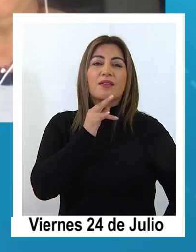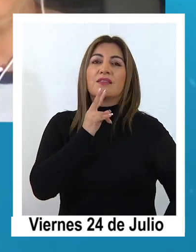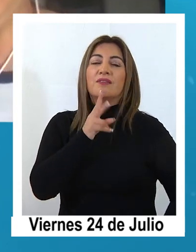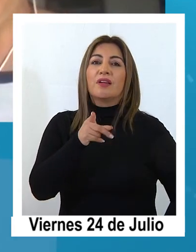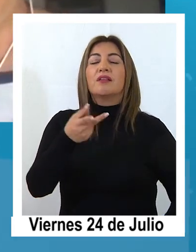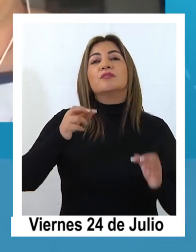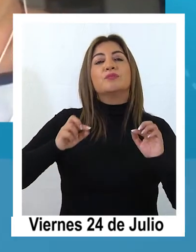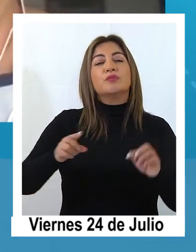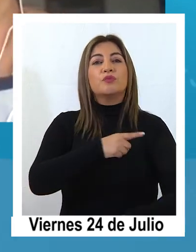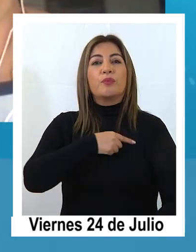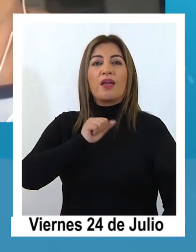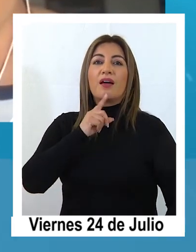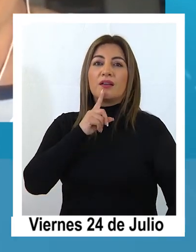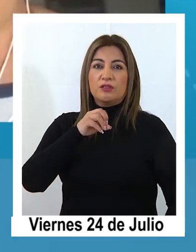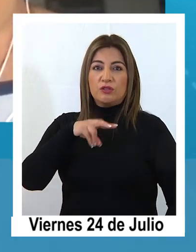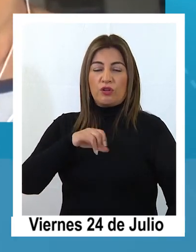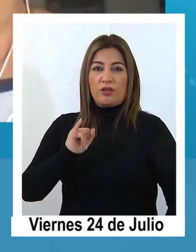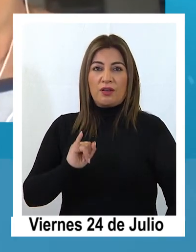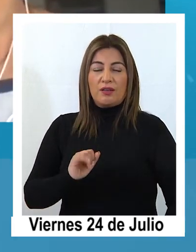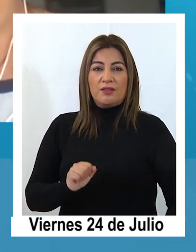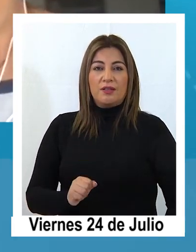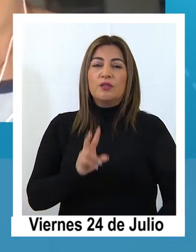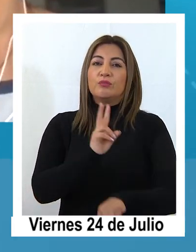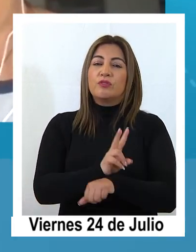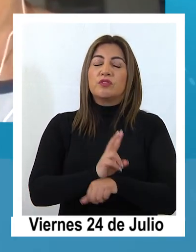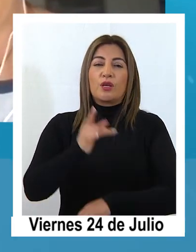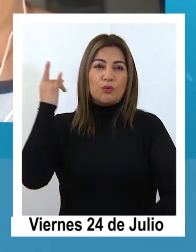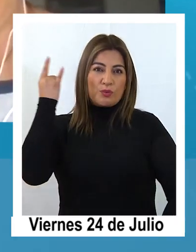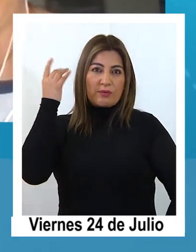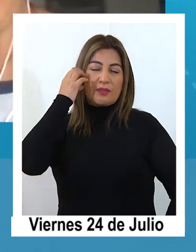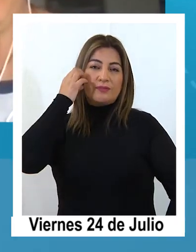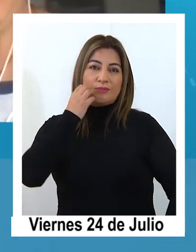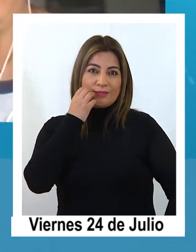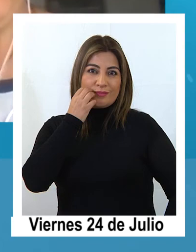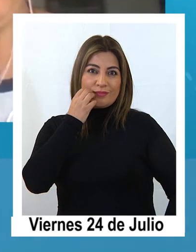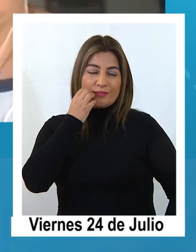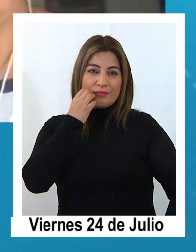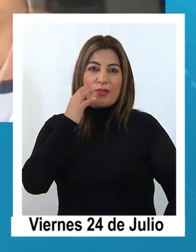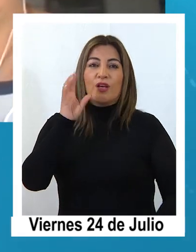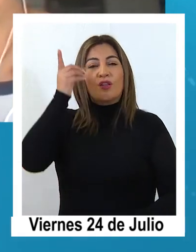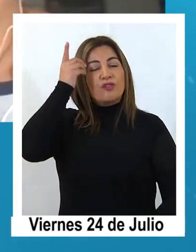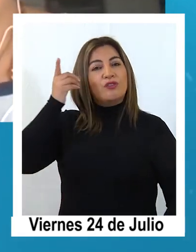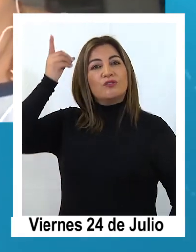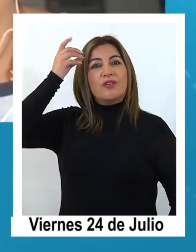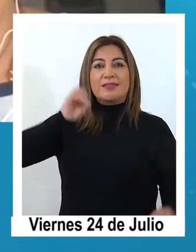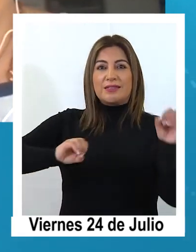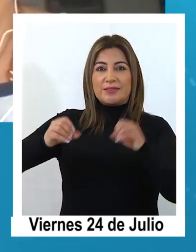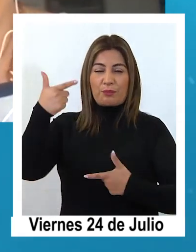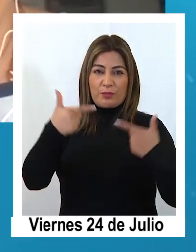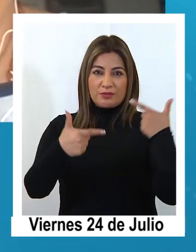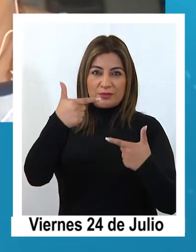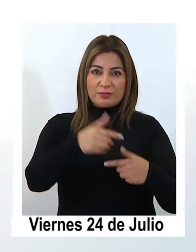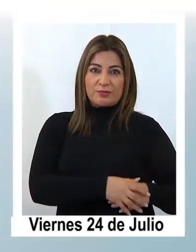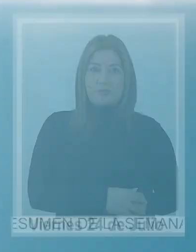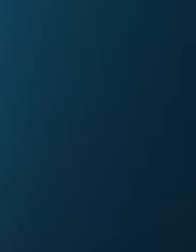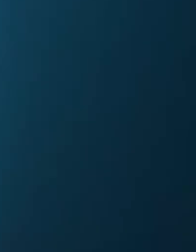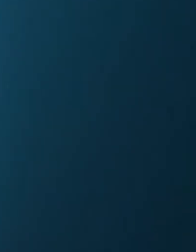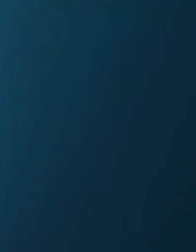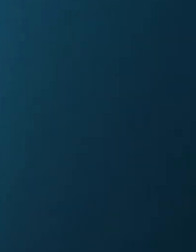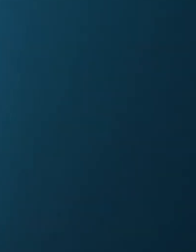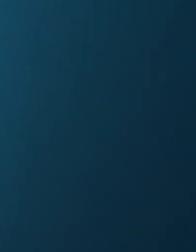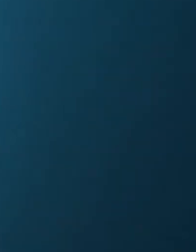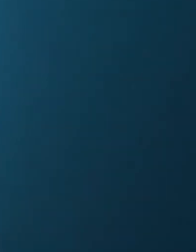Televisión, en esta oportunidad con Antonia Santos, académica de la Universidad Arturo Prat, doctora en Ciencia Política. Gracias.